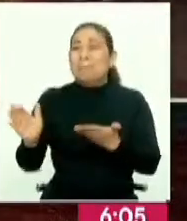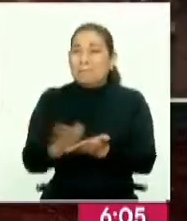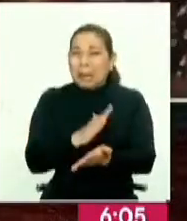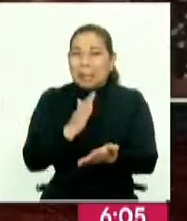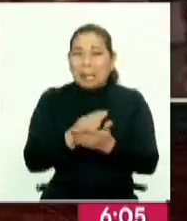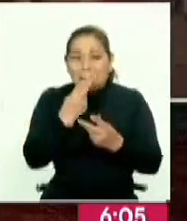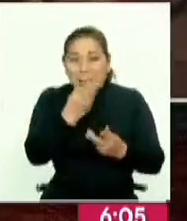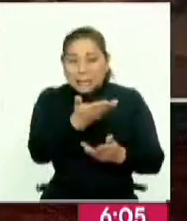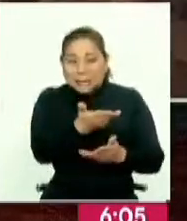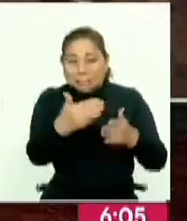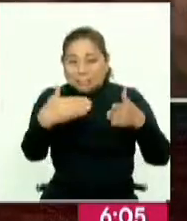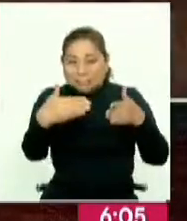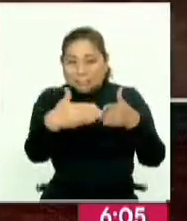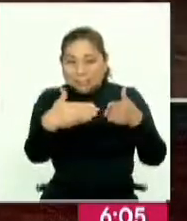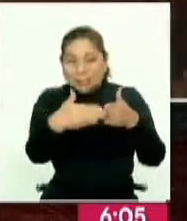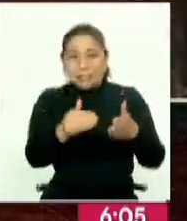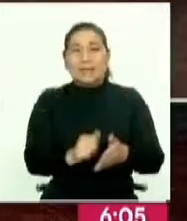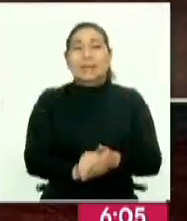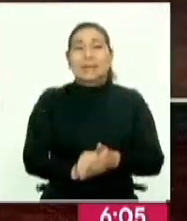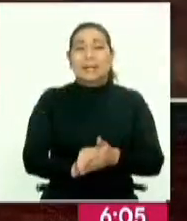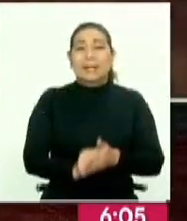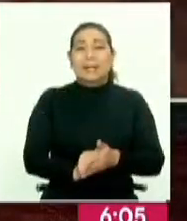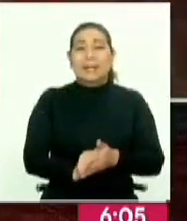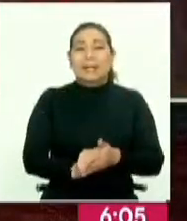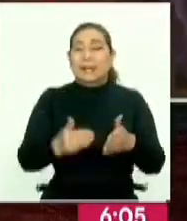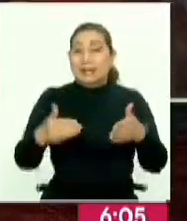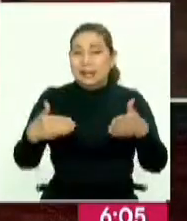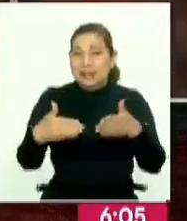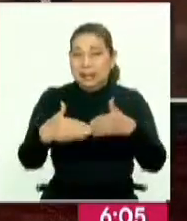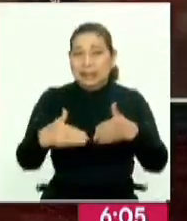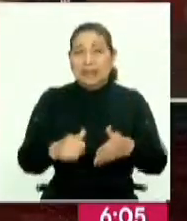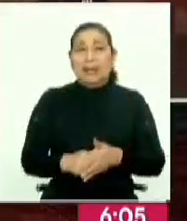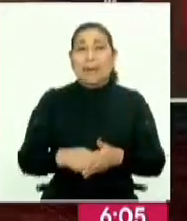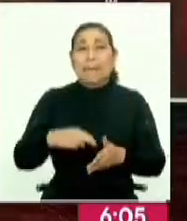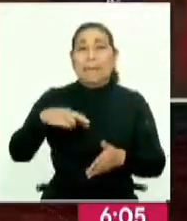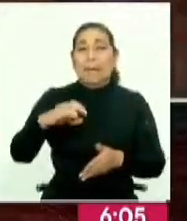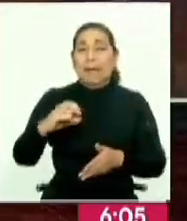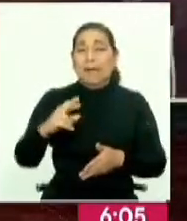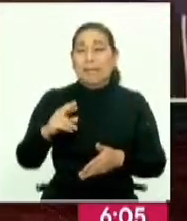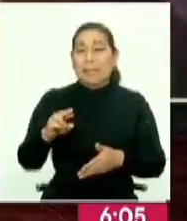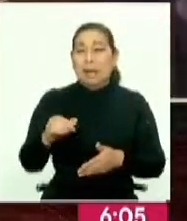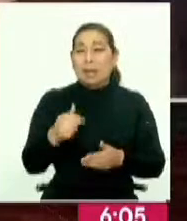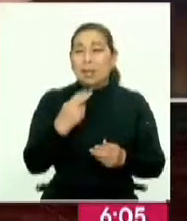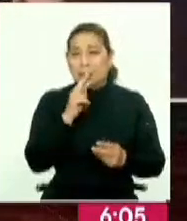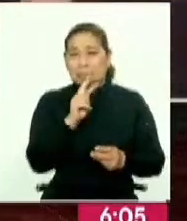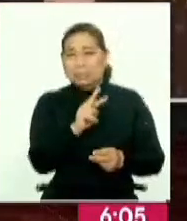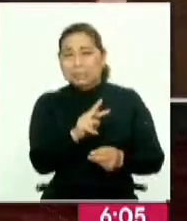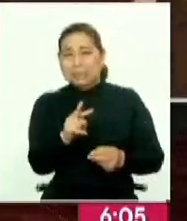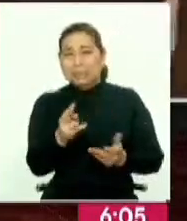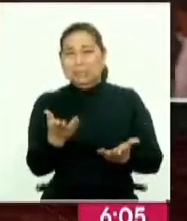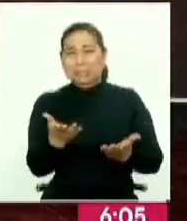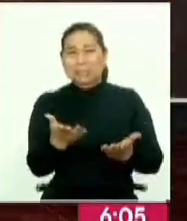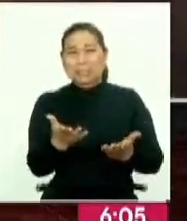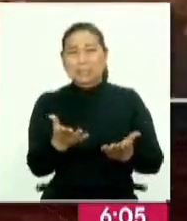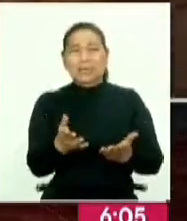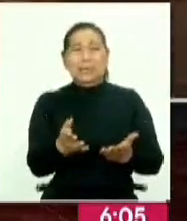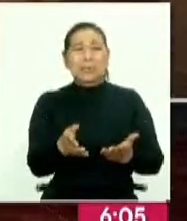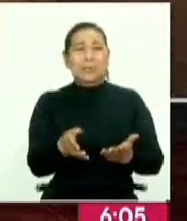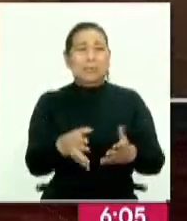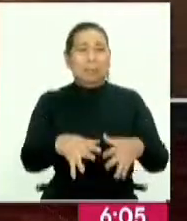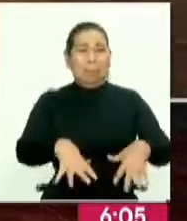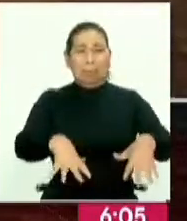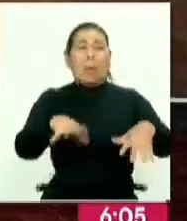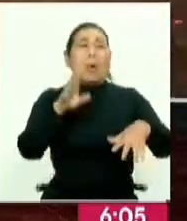mira tú ve la esquina este es enrique male en intersección con el jirón pacasmayo lo que encontramos es este tremendo